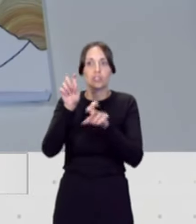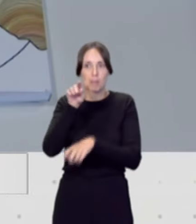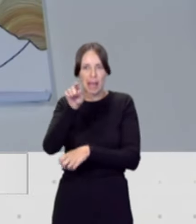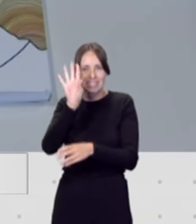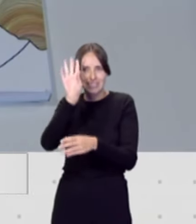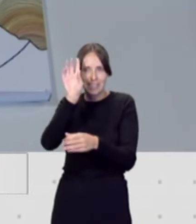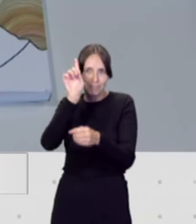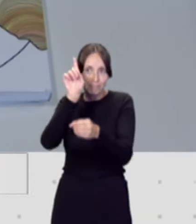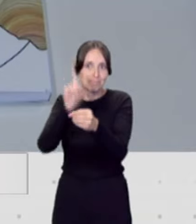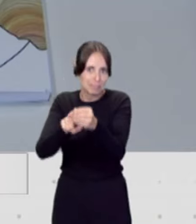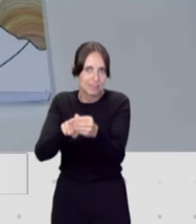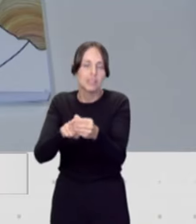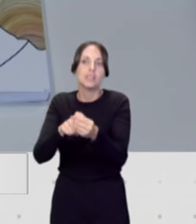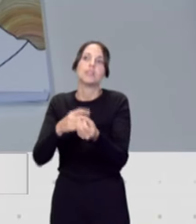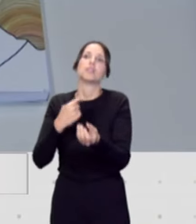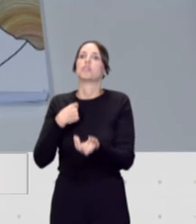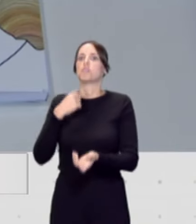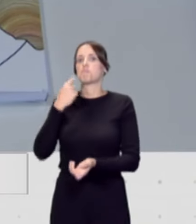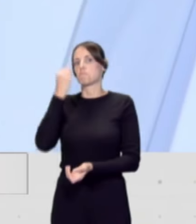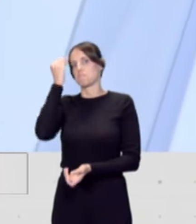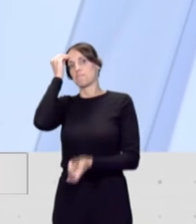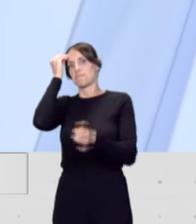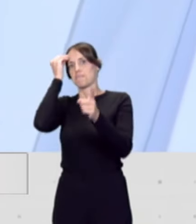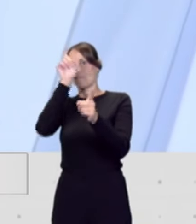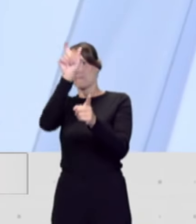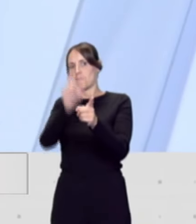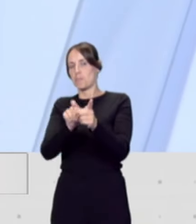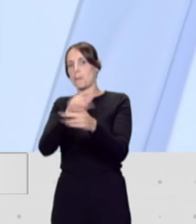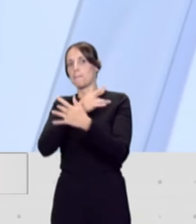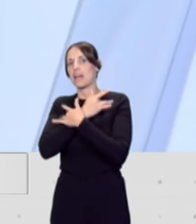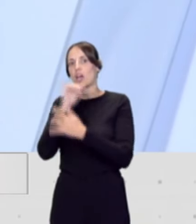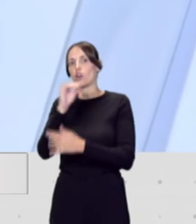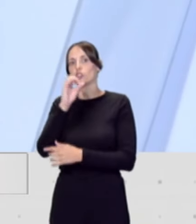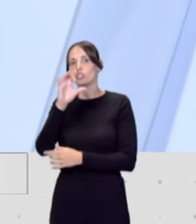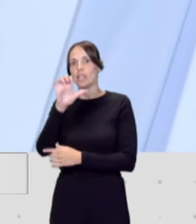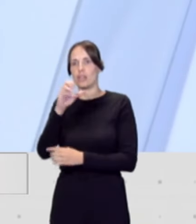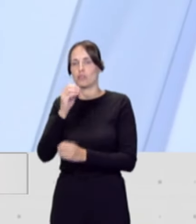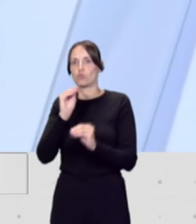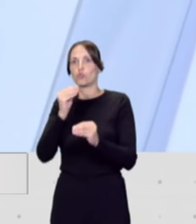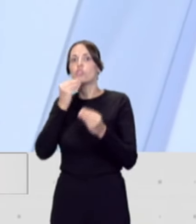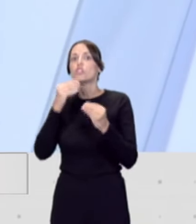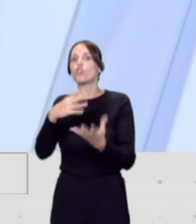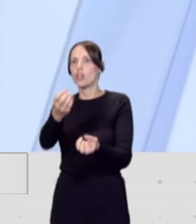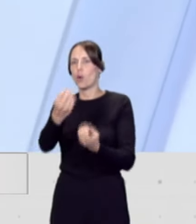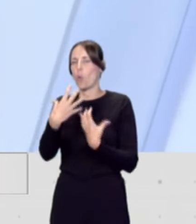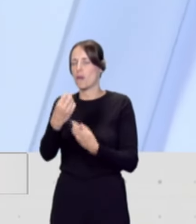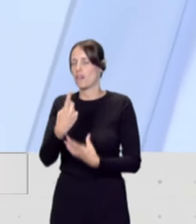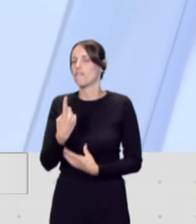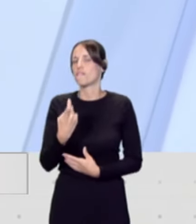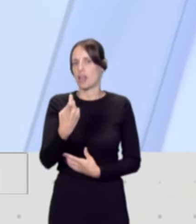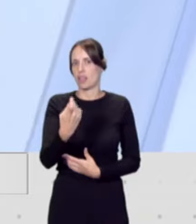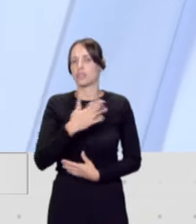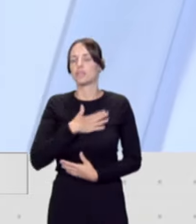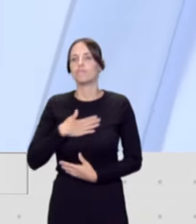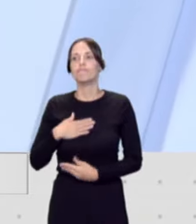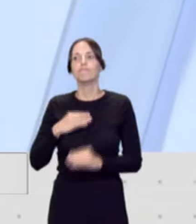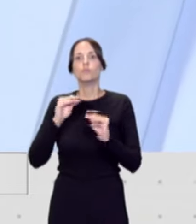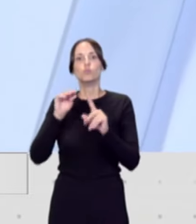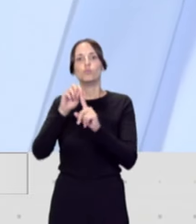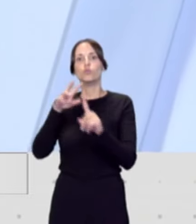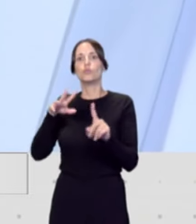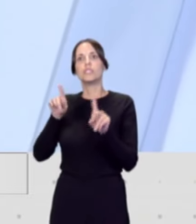me pareció que María José pues tenía todavía mucho que contar, ¿no? Yo quería realmente saber desde su punto de vista más